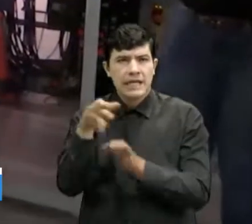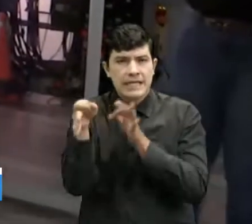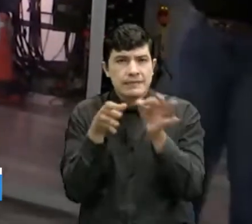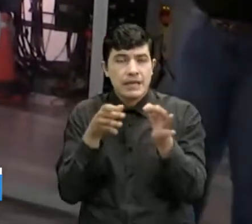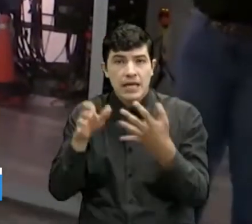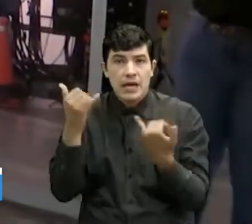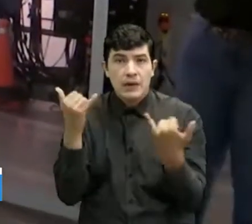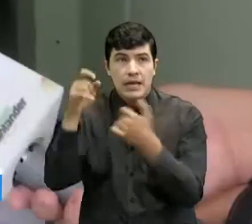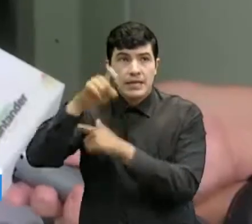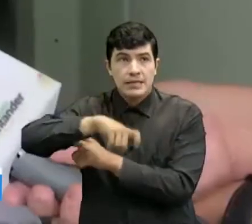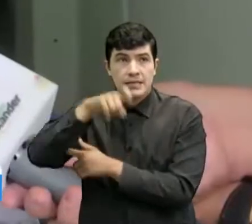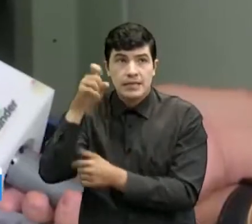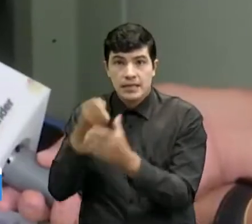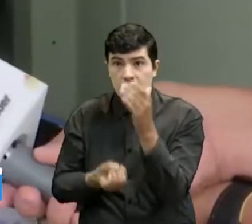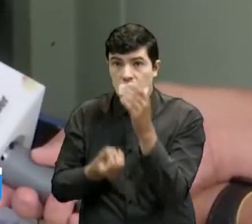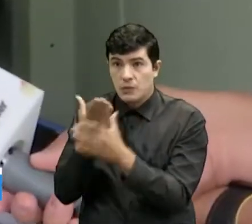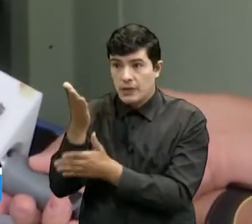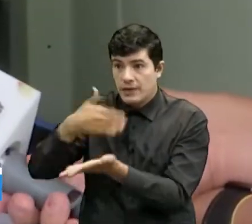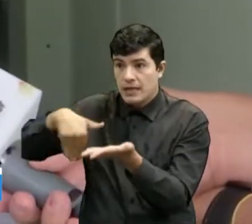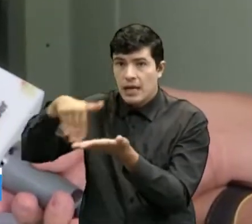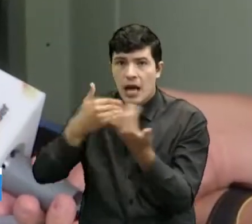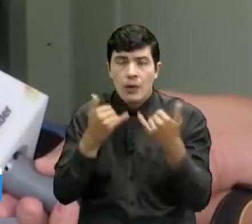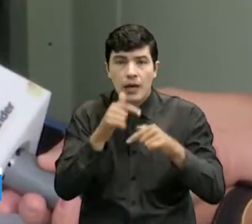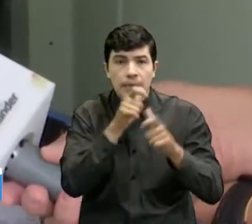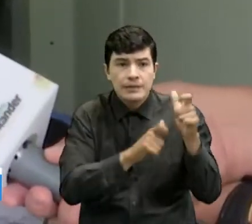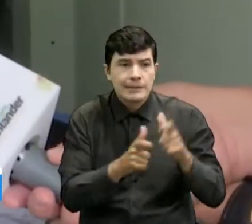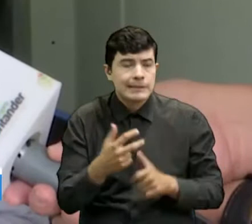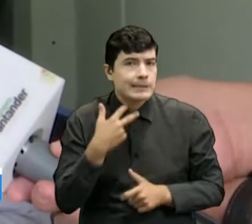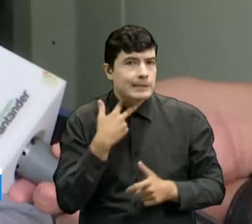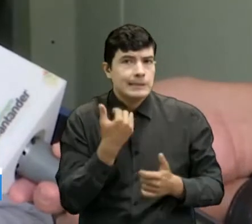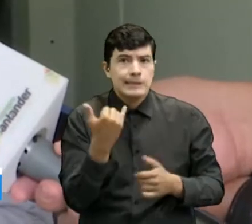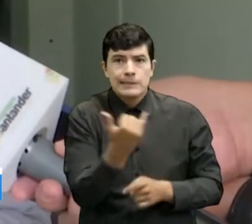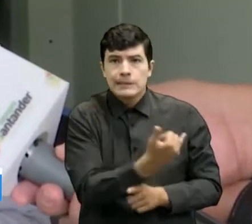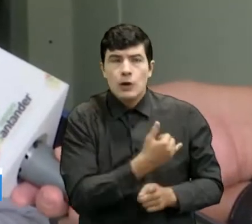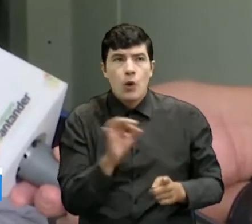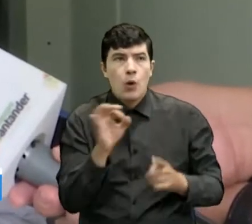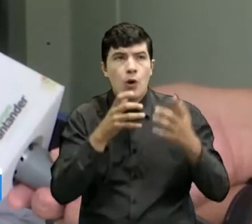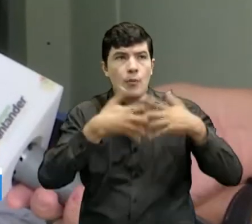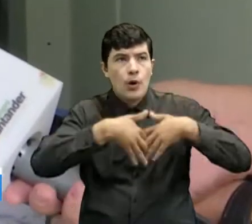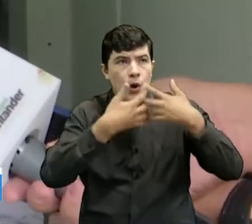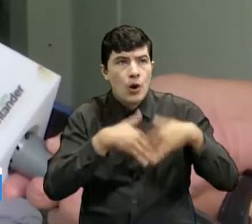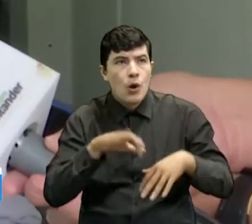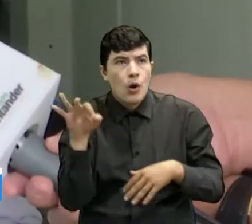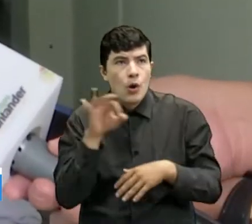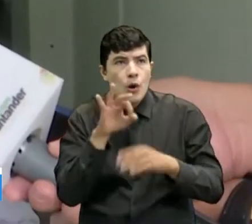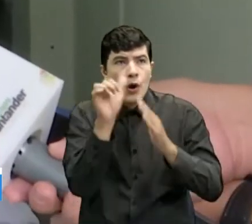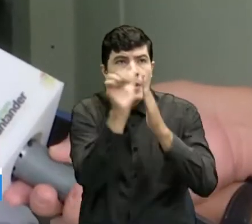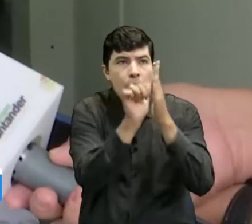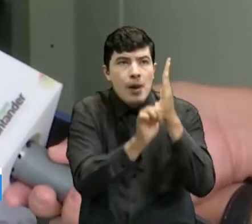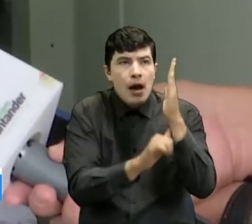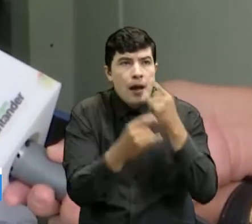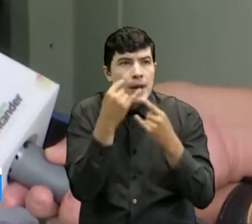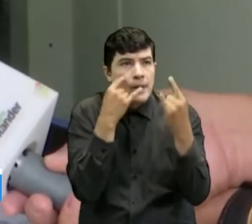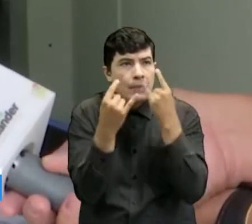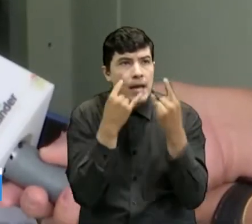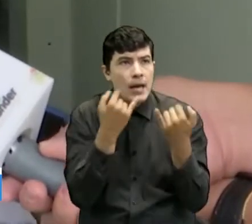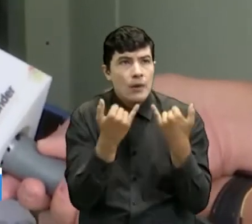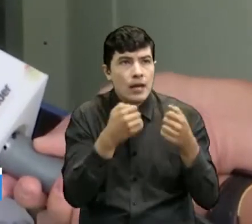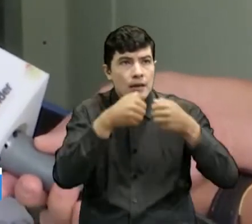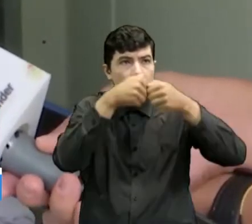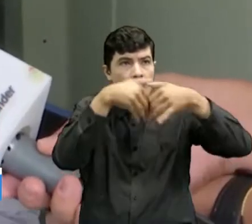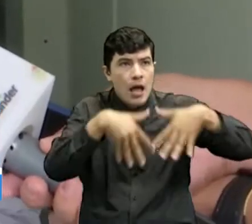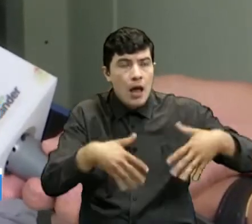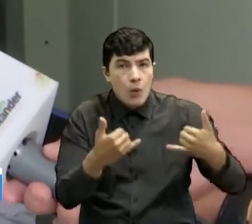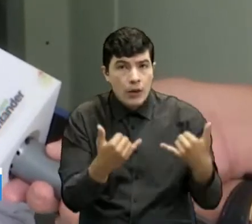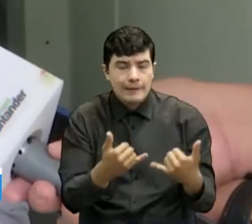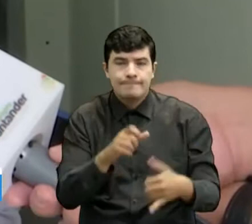sede. El canal se quedó corto para la planta de personal que tiene, para la producción, para esa parrilla tan interesante que está desplegando hoy en